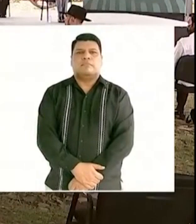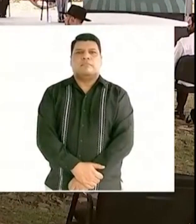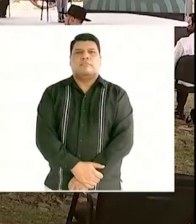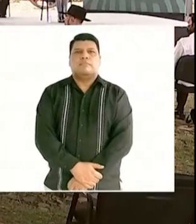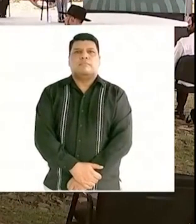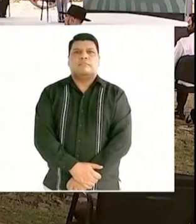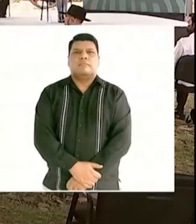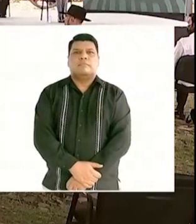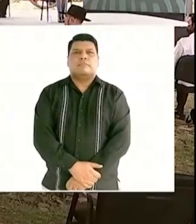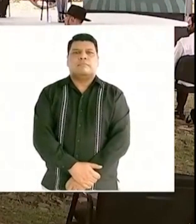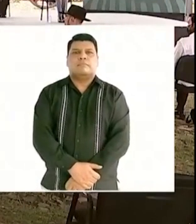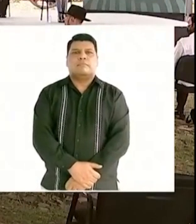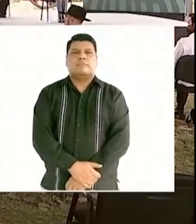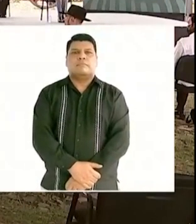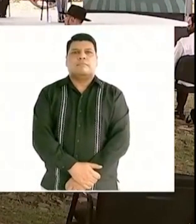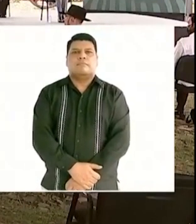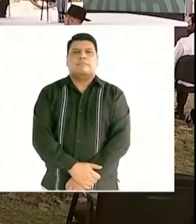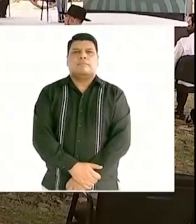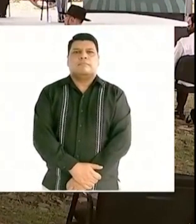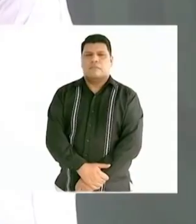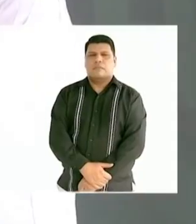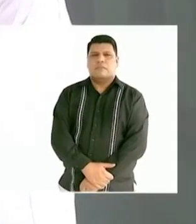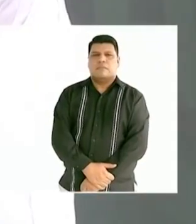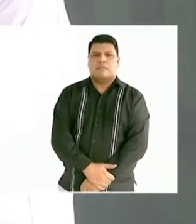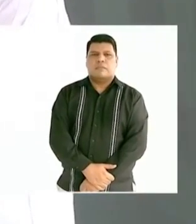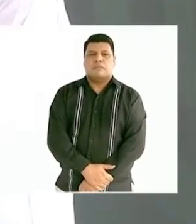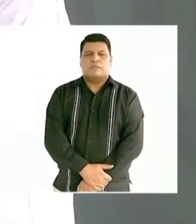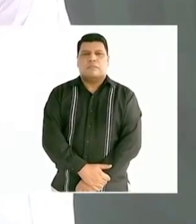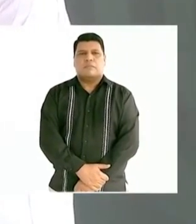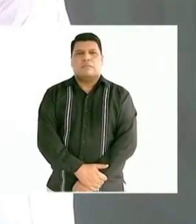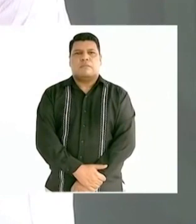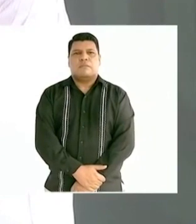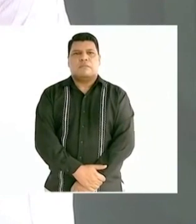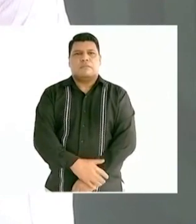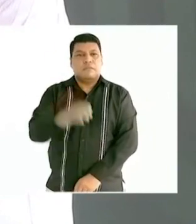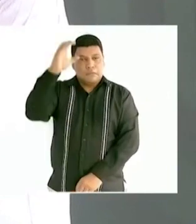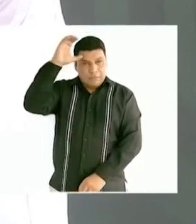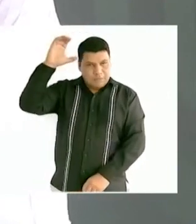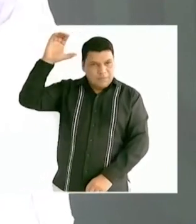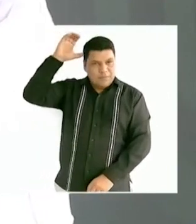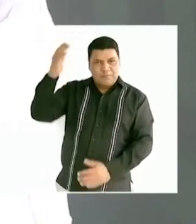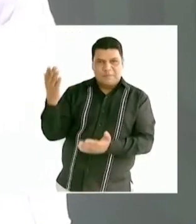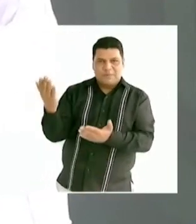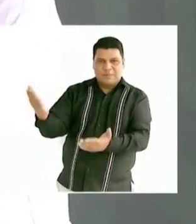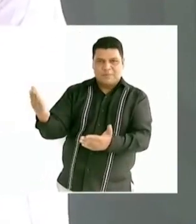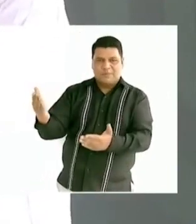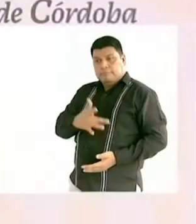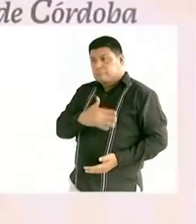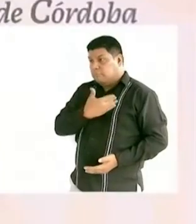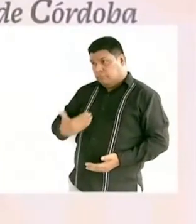el mandatario ecuatoriano viajó a méxico con la intención de impulsar el comercio binacional y regional